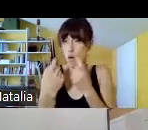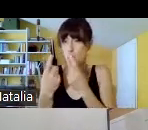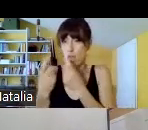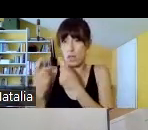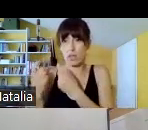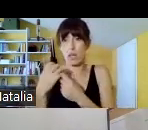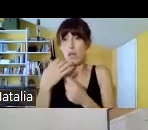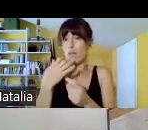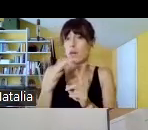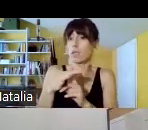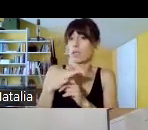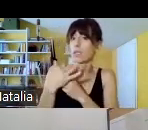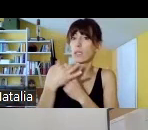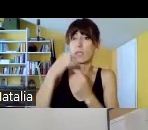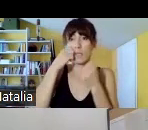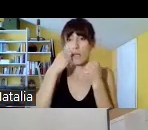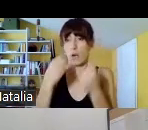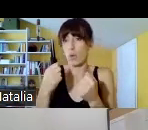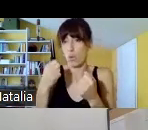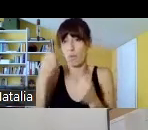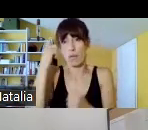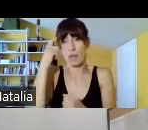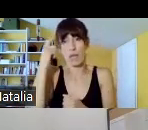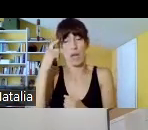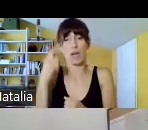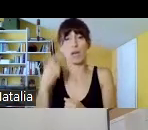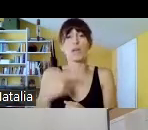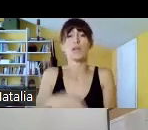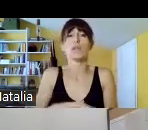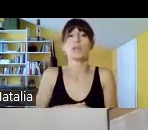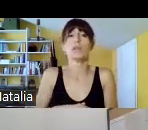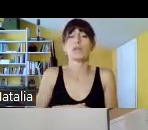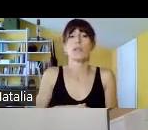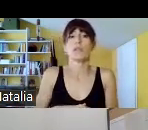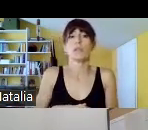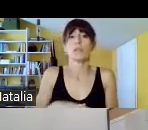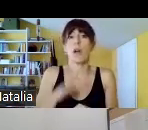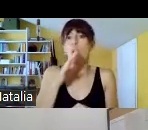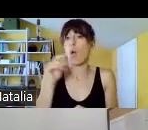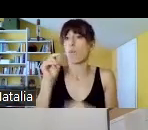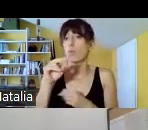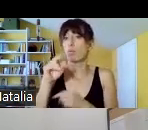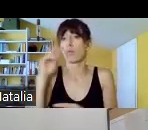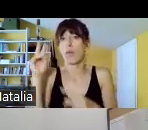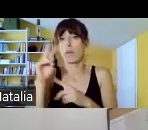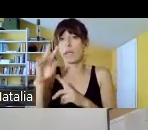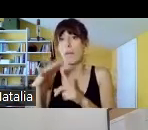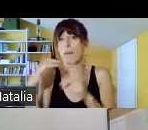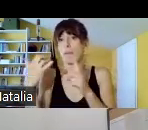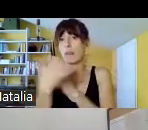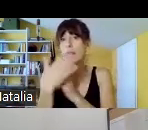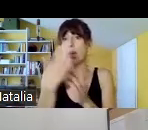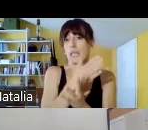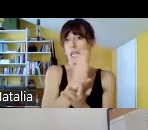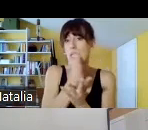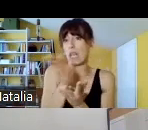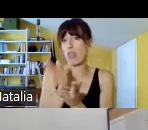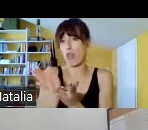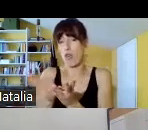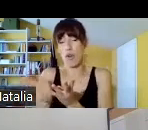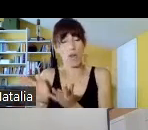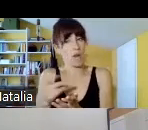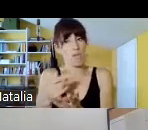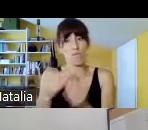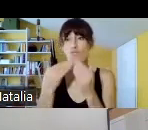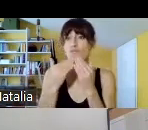caso de la salud mental, y más ahora desde el punto de vista de la perspectiva interseccional. Muchísimas